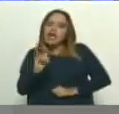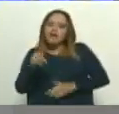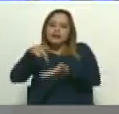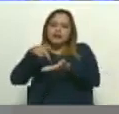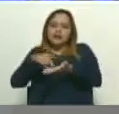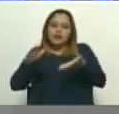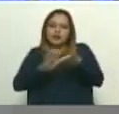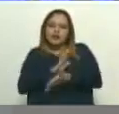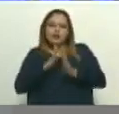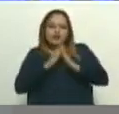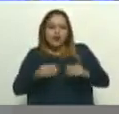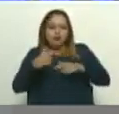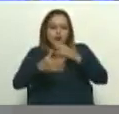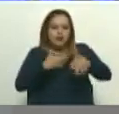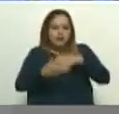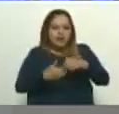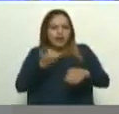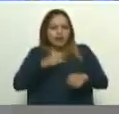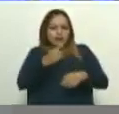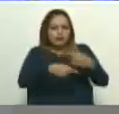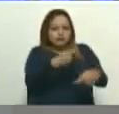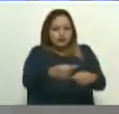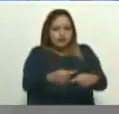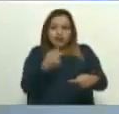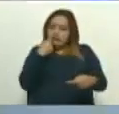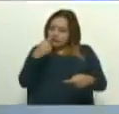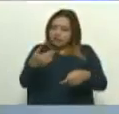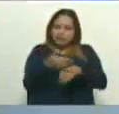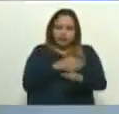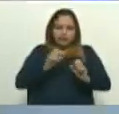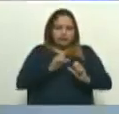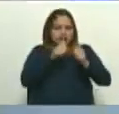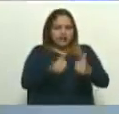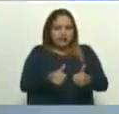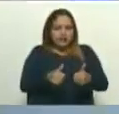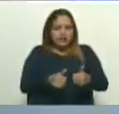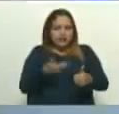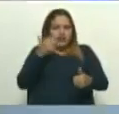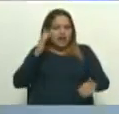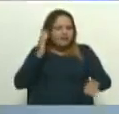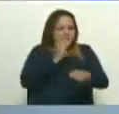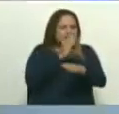protagonistas de todas estas situaciones que han afectado, y lo hemos dicho desde el principio del programa, muchachos, que solo han afectado al pueblo venezolano.